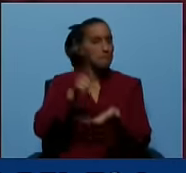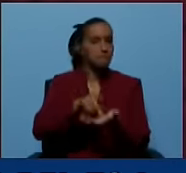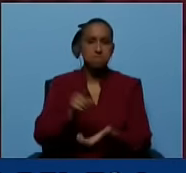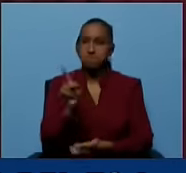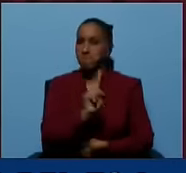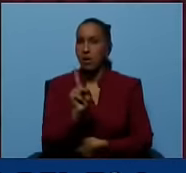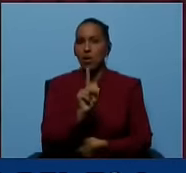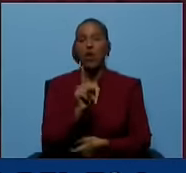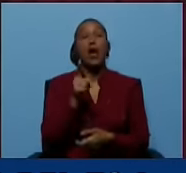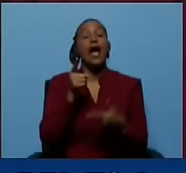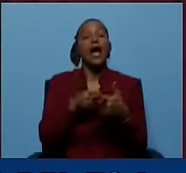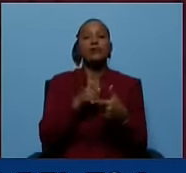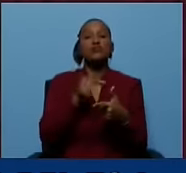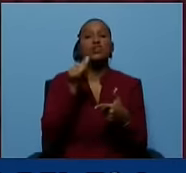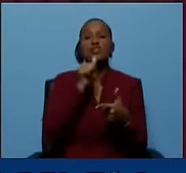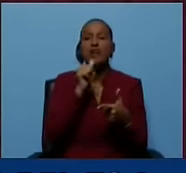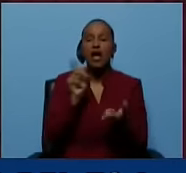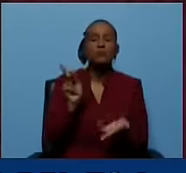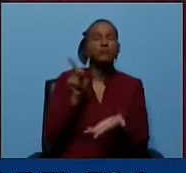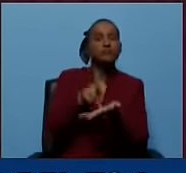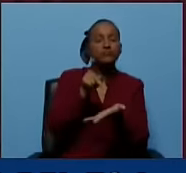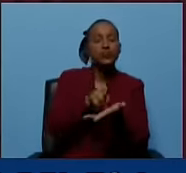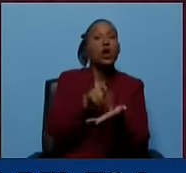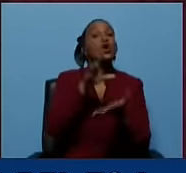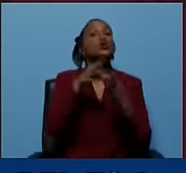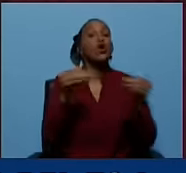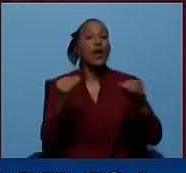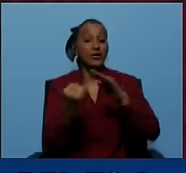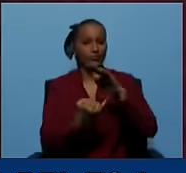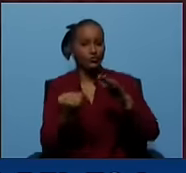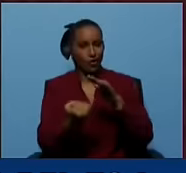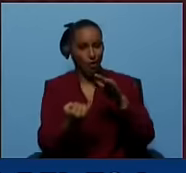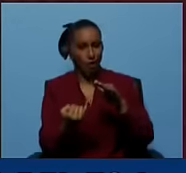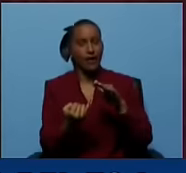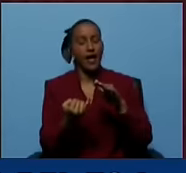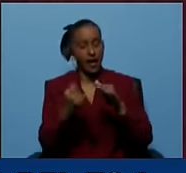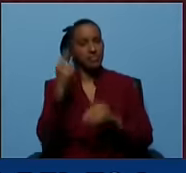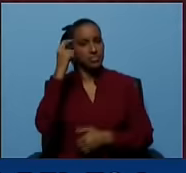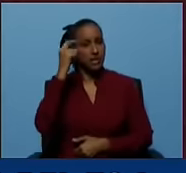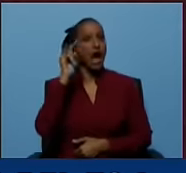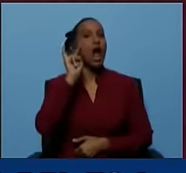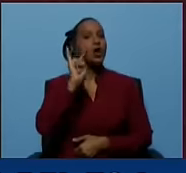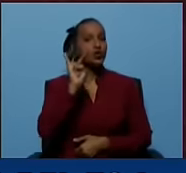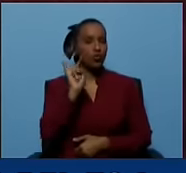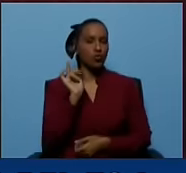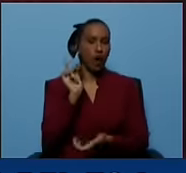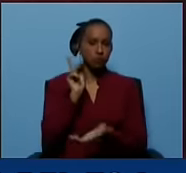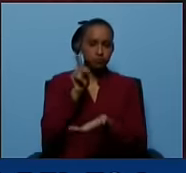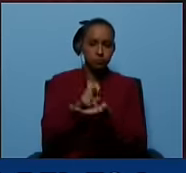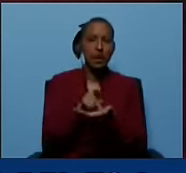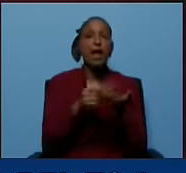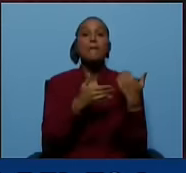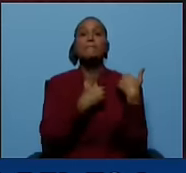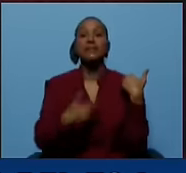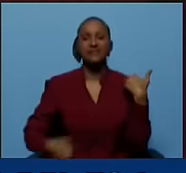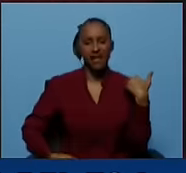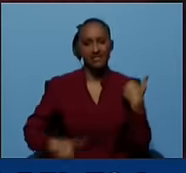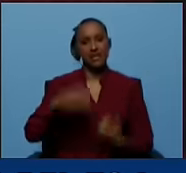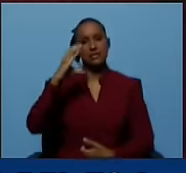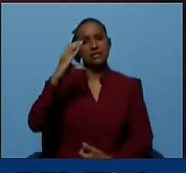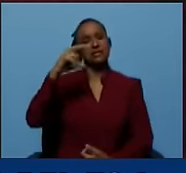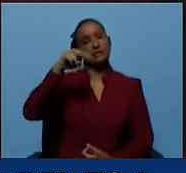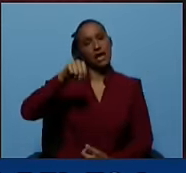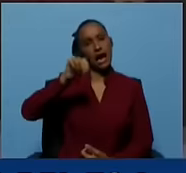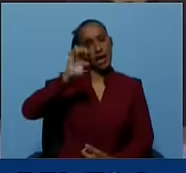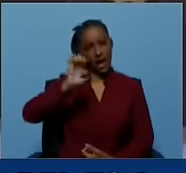los próximos en presentarse acá fueron las instituciones que están vinculadas justamente a este proceso electoral. El día lunes acudió el presidente del Consejo Nacional